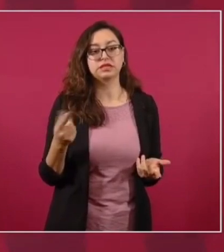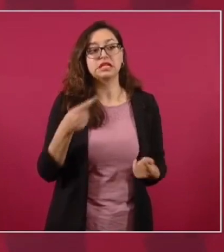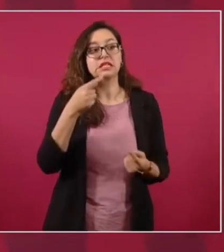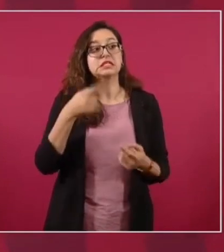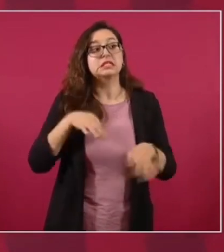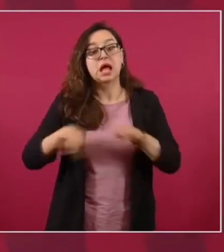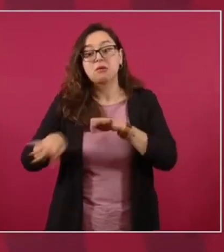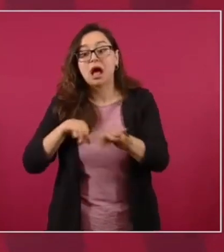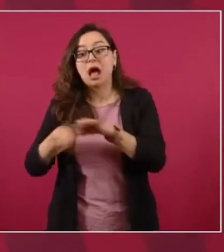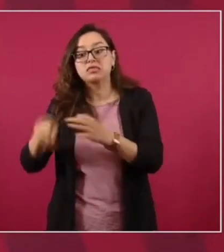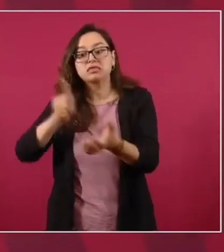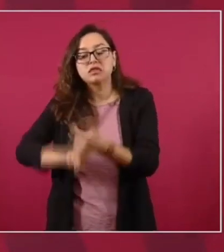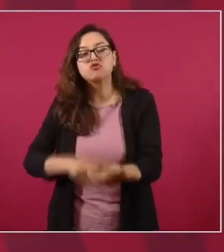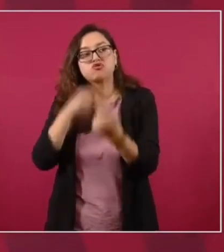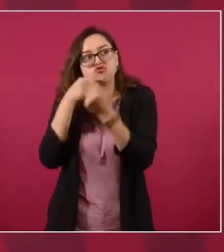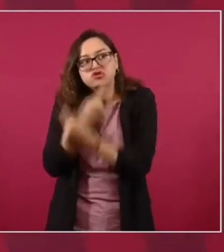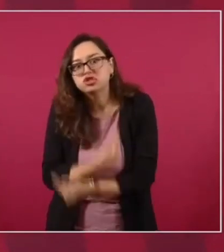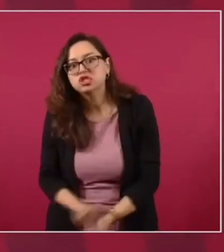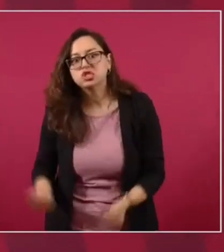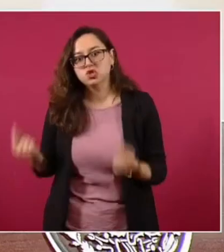niños.